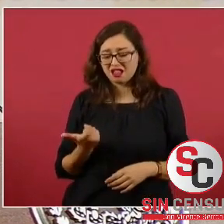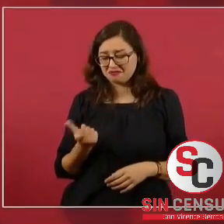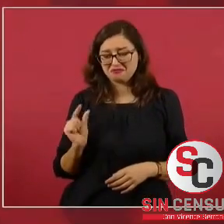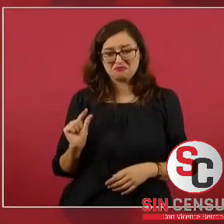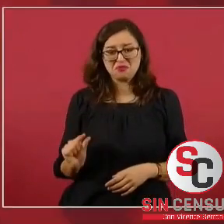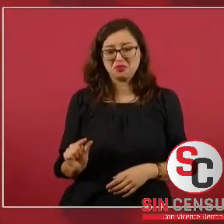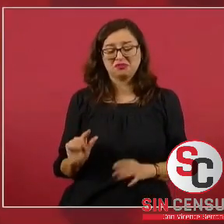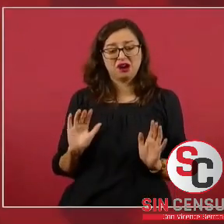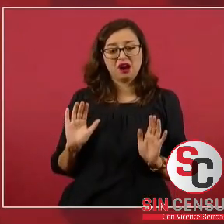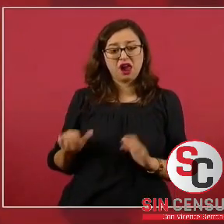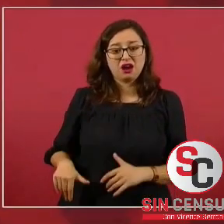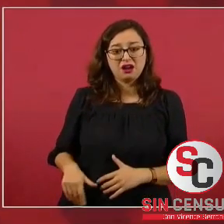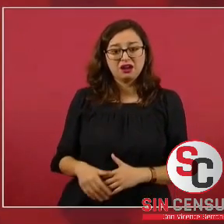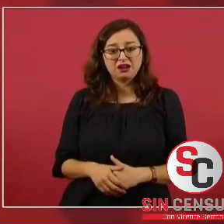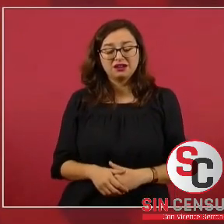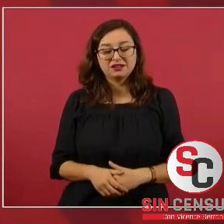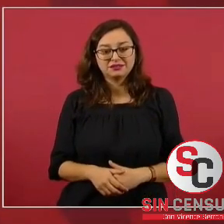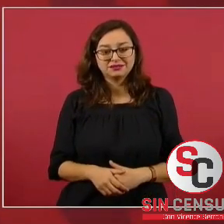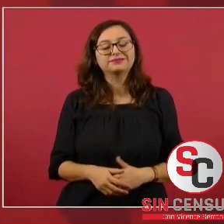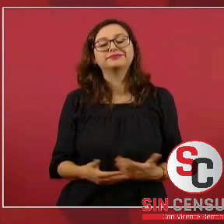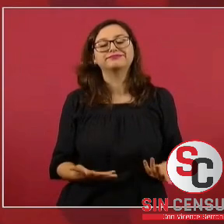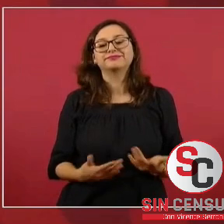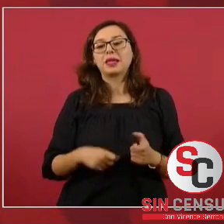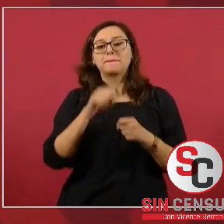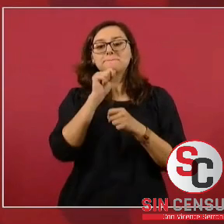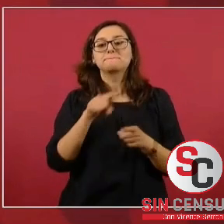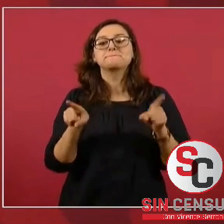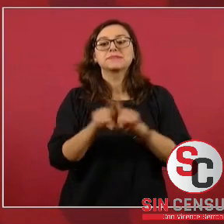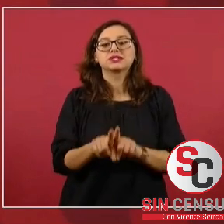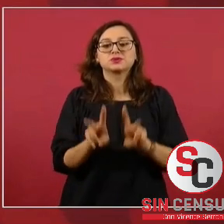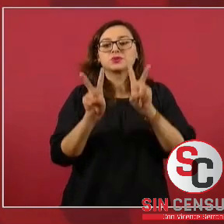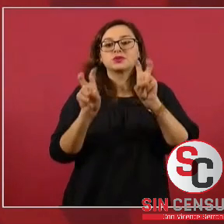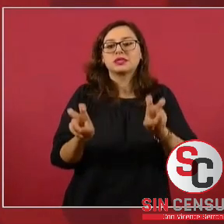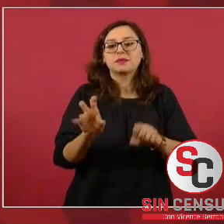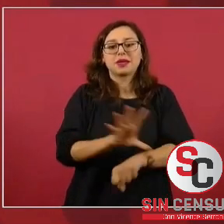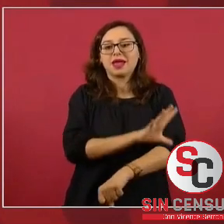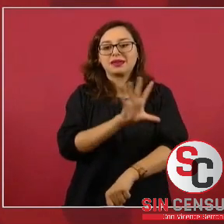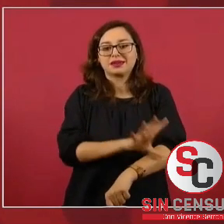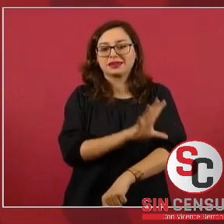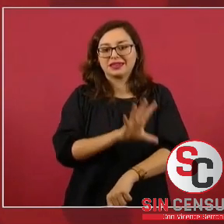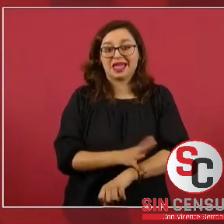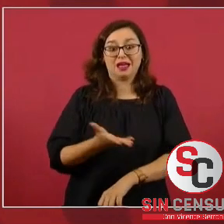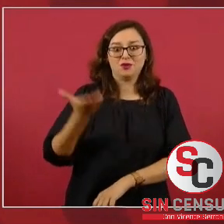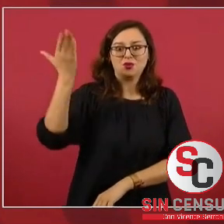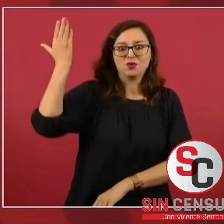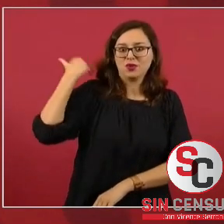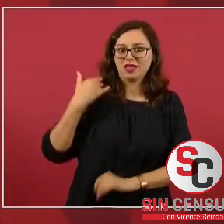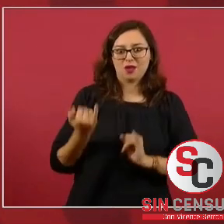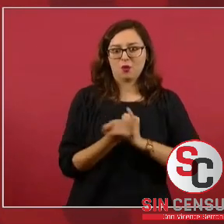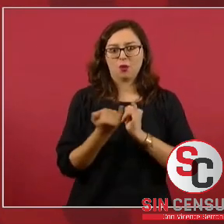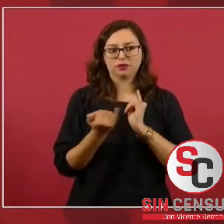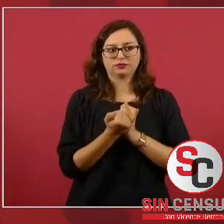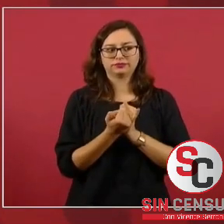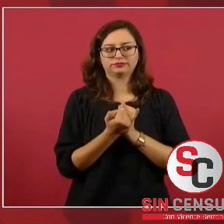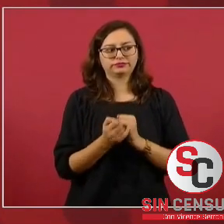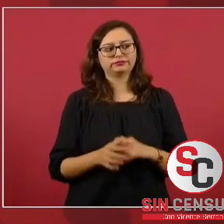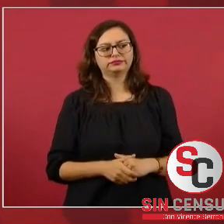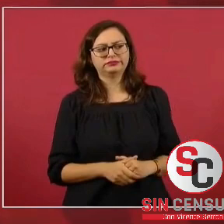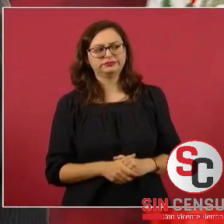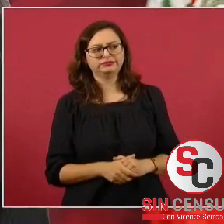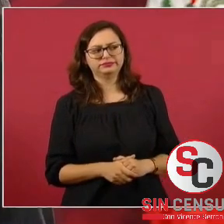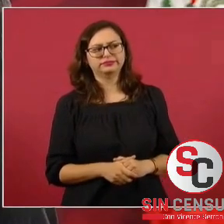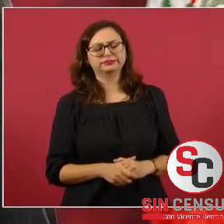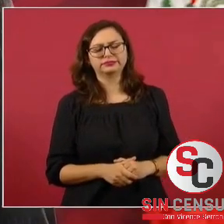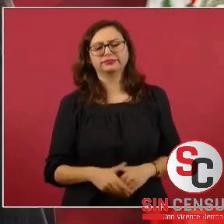Entonces pasaba lo mismo con la industria eléctrica. Entonces, con mucha claridad, el presidente y el secretario